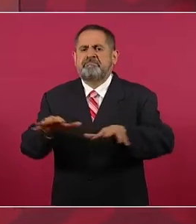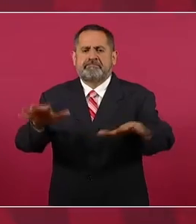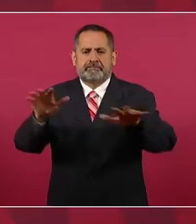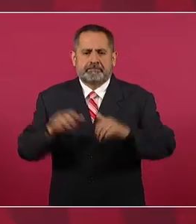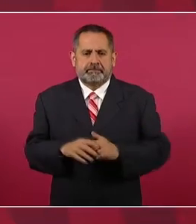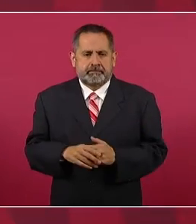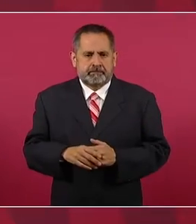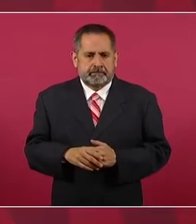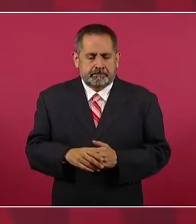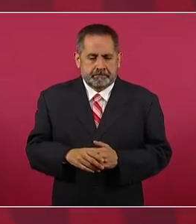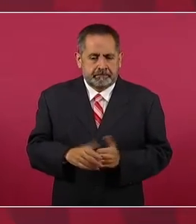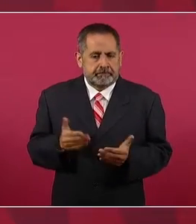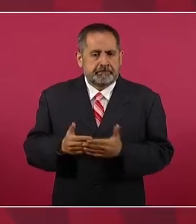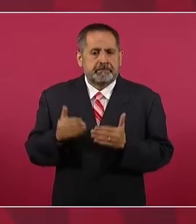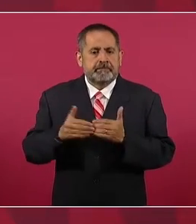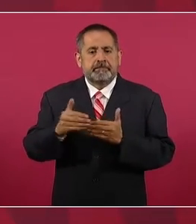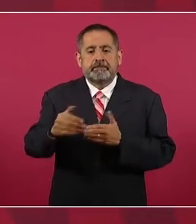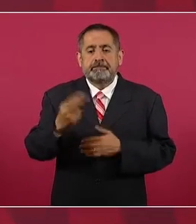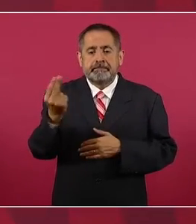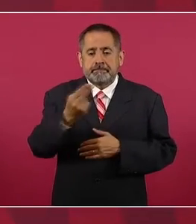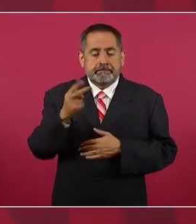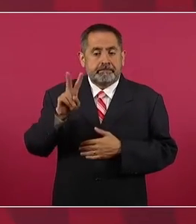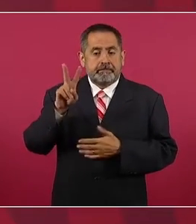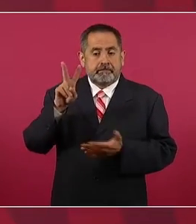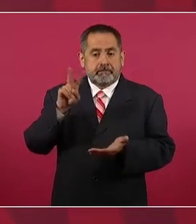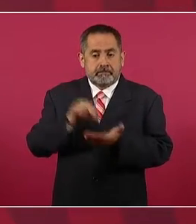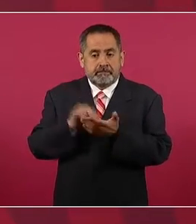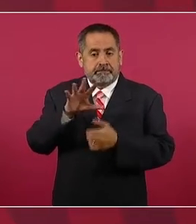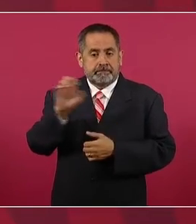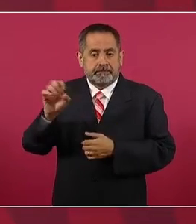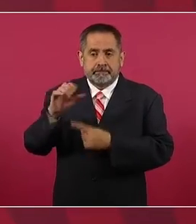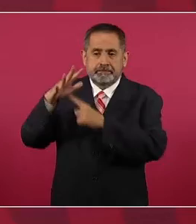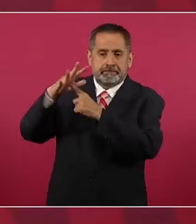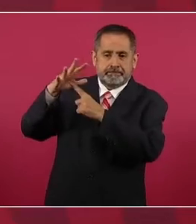¿Qué vamos a hacer ahora? Necesitamos 2,500 antenas.